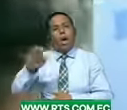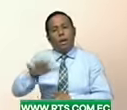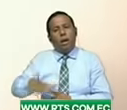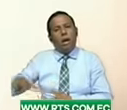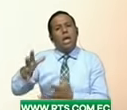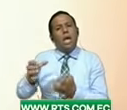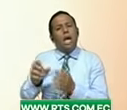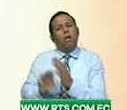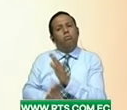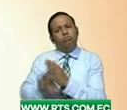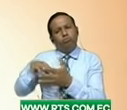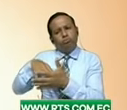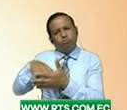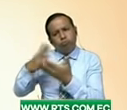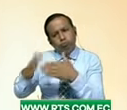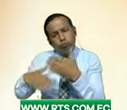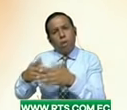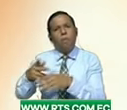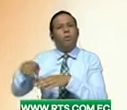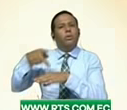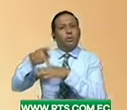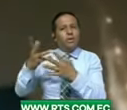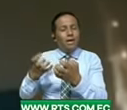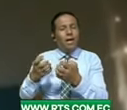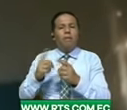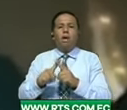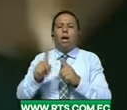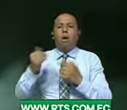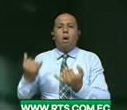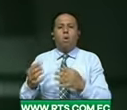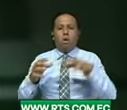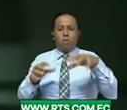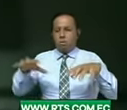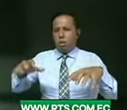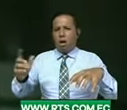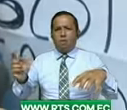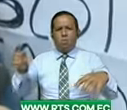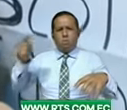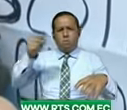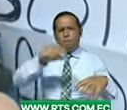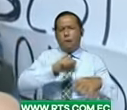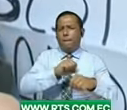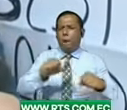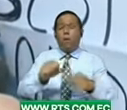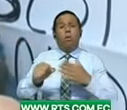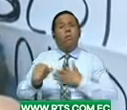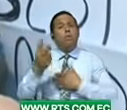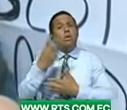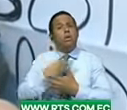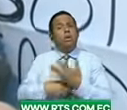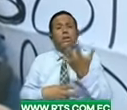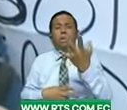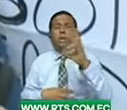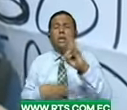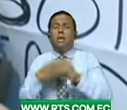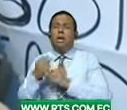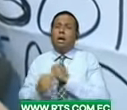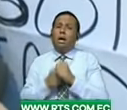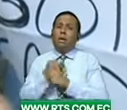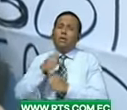Pero el conflicto bélico entre ese país y Rusia echó abajo esa quimera. Mi hijo tiene 17 años y necesito que